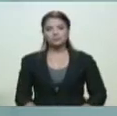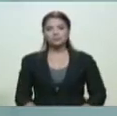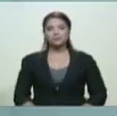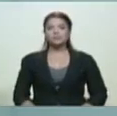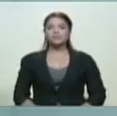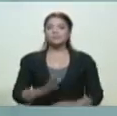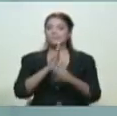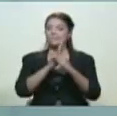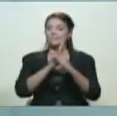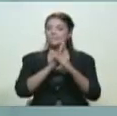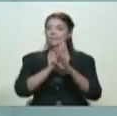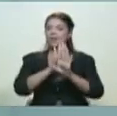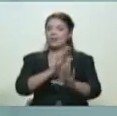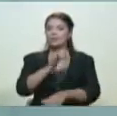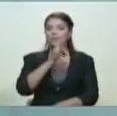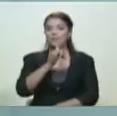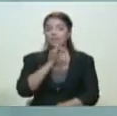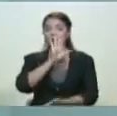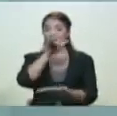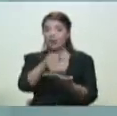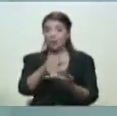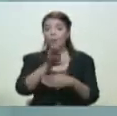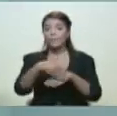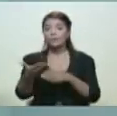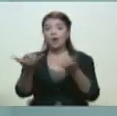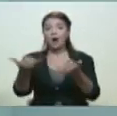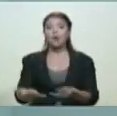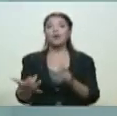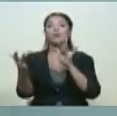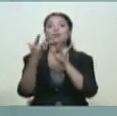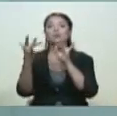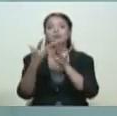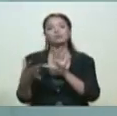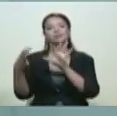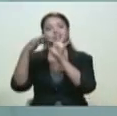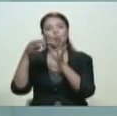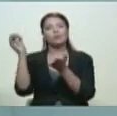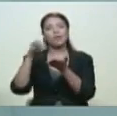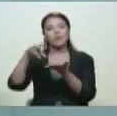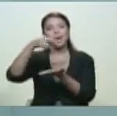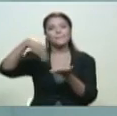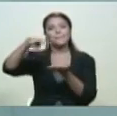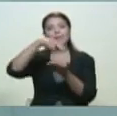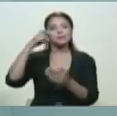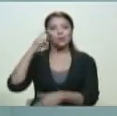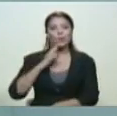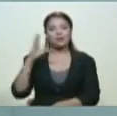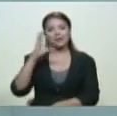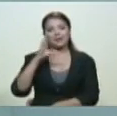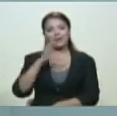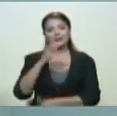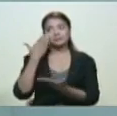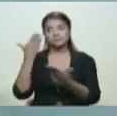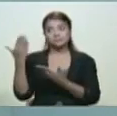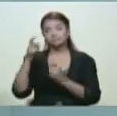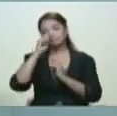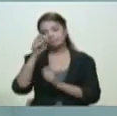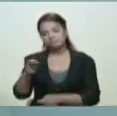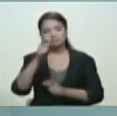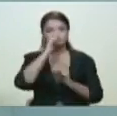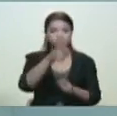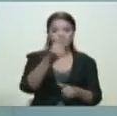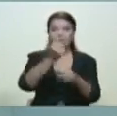Vamos a poner un alto en estas informaciones del estado de Aragua porque a esta hora nos enlazamos nuevamente en la Plaza Bolívar de nuestra ciudad capital en el reconocimiento a